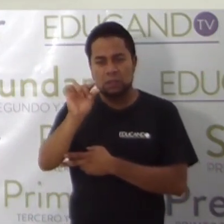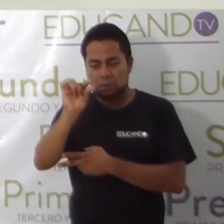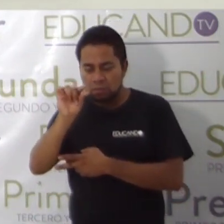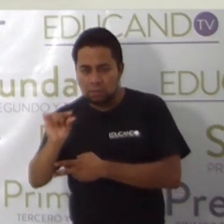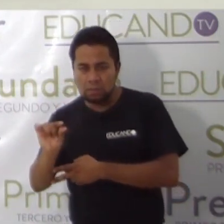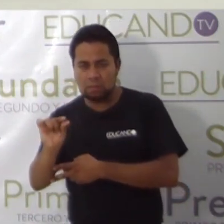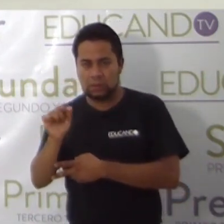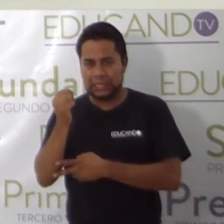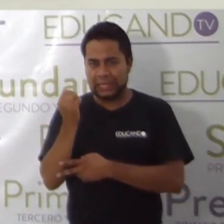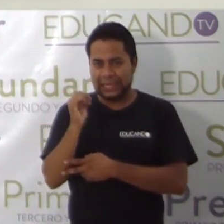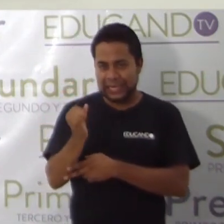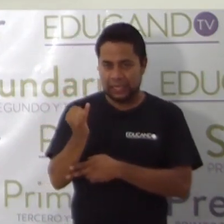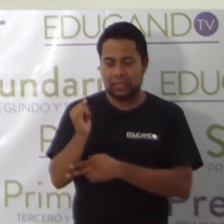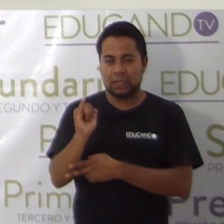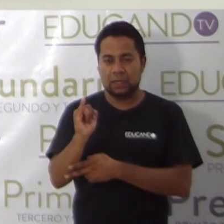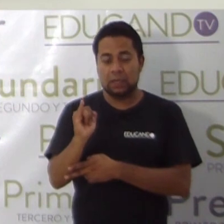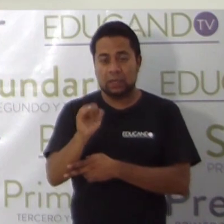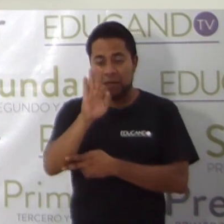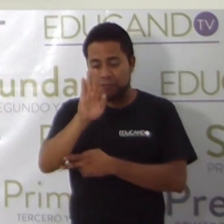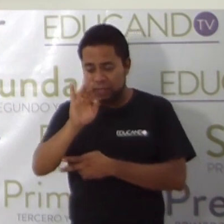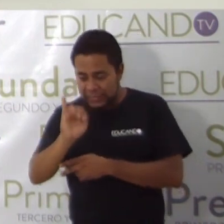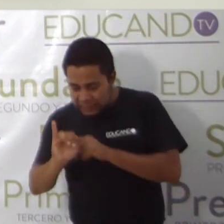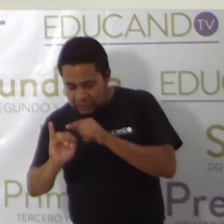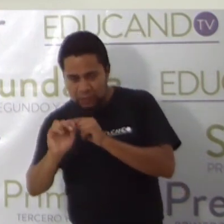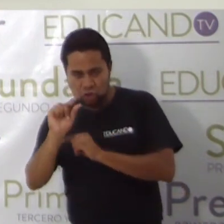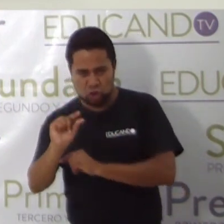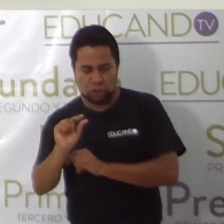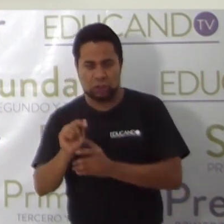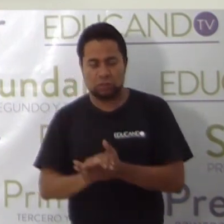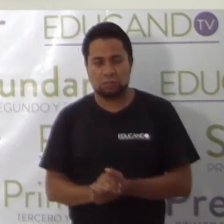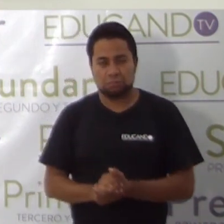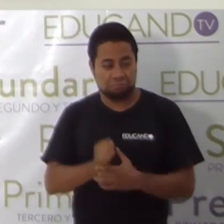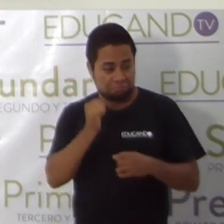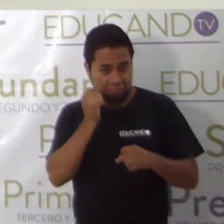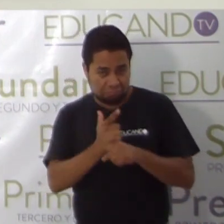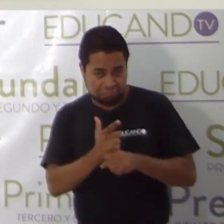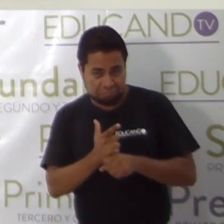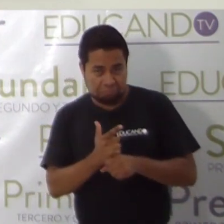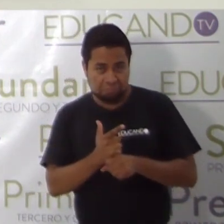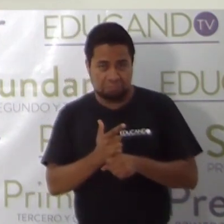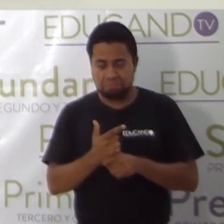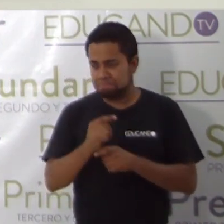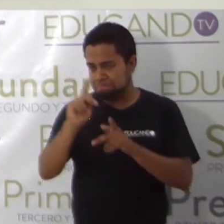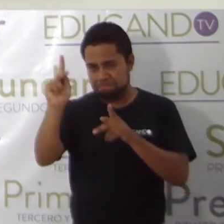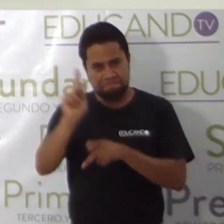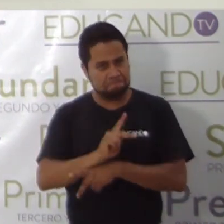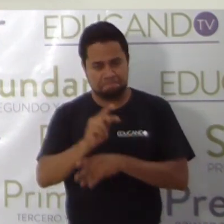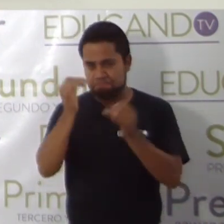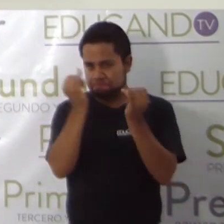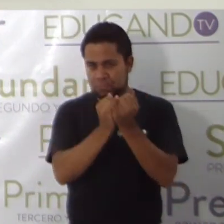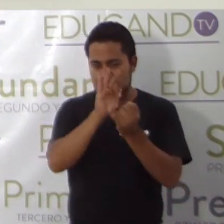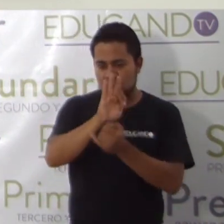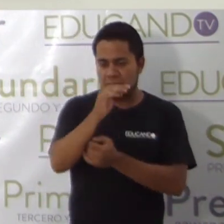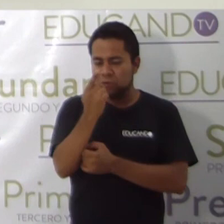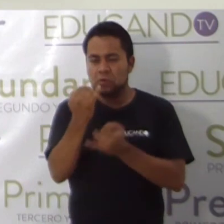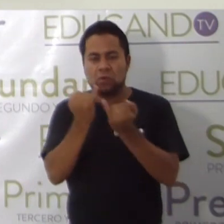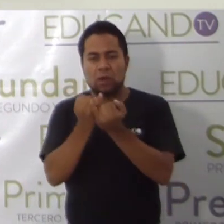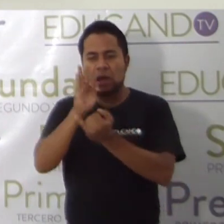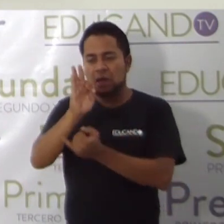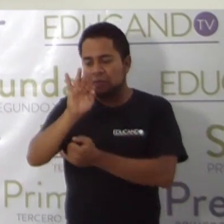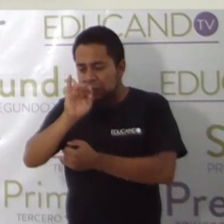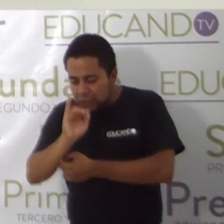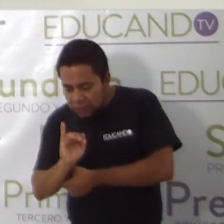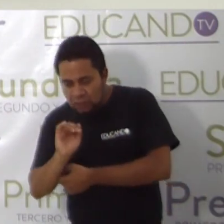subíndice I. F subíndice I. Si lo encuentras así, es lo mismo que F1, ¿sí?